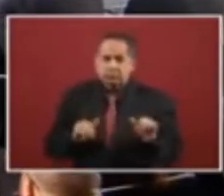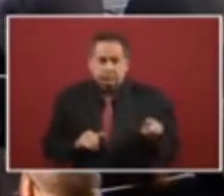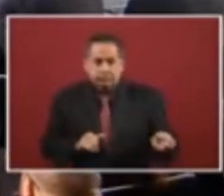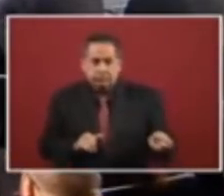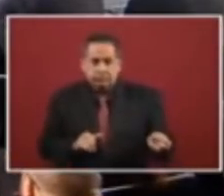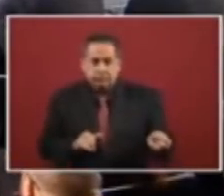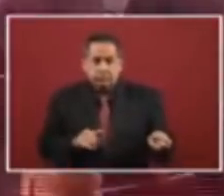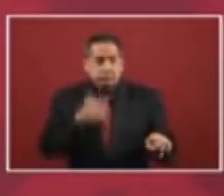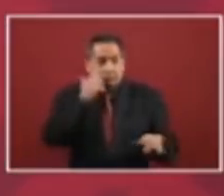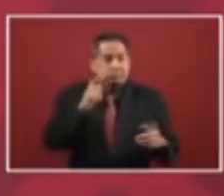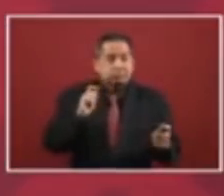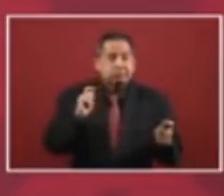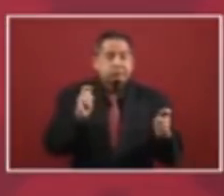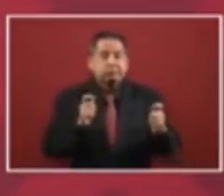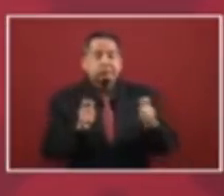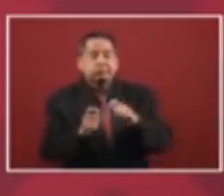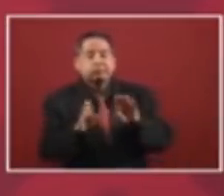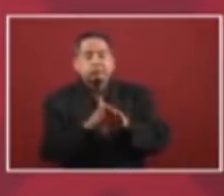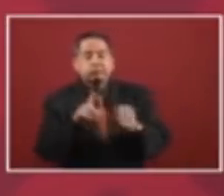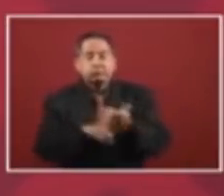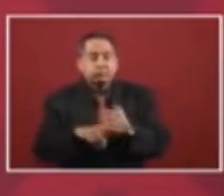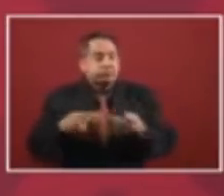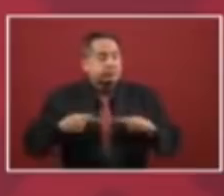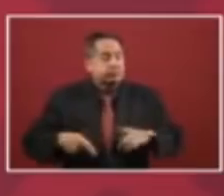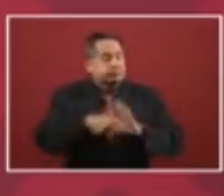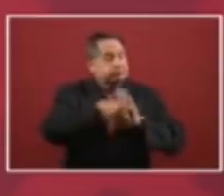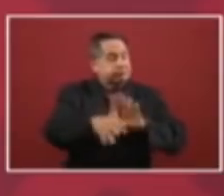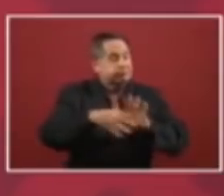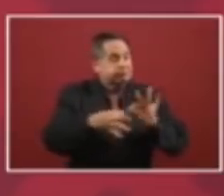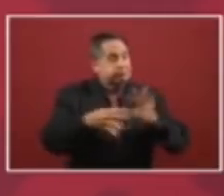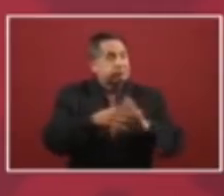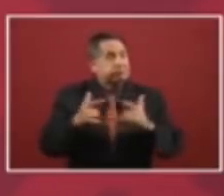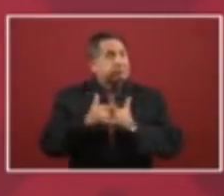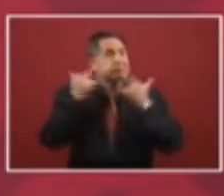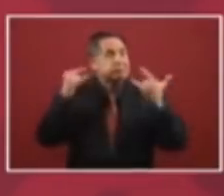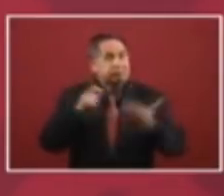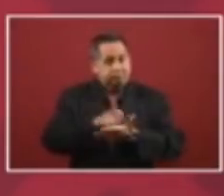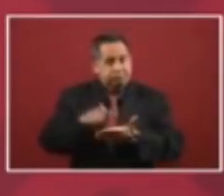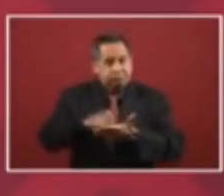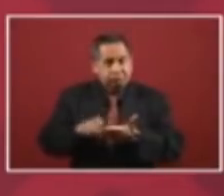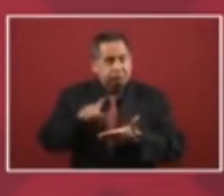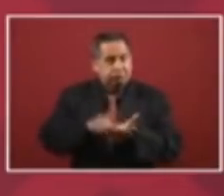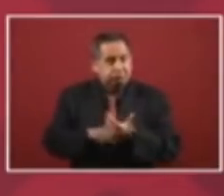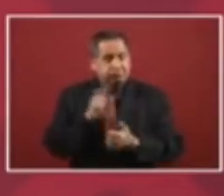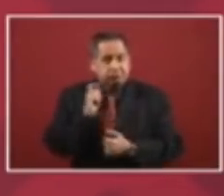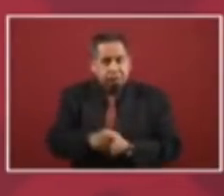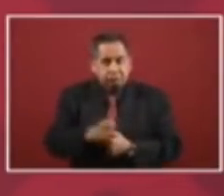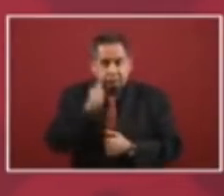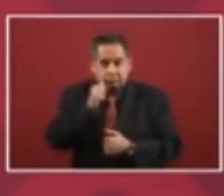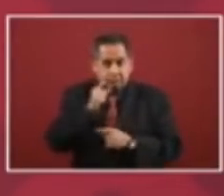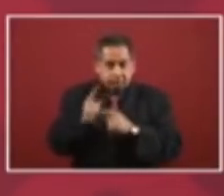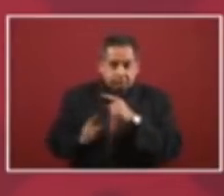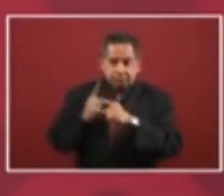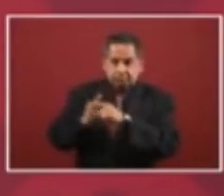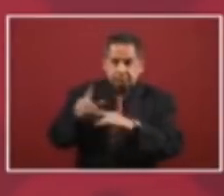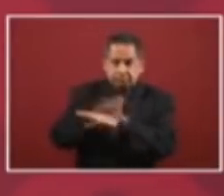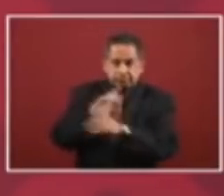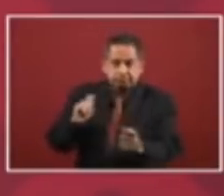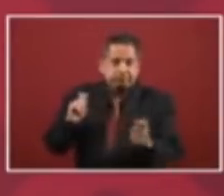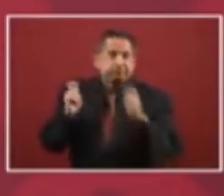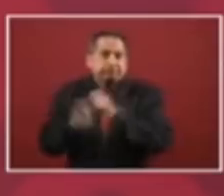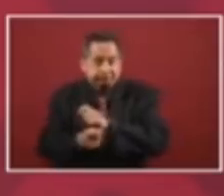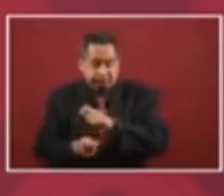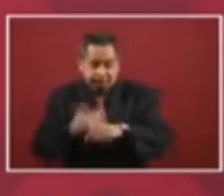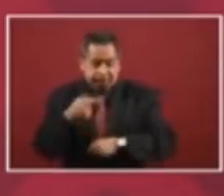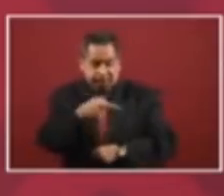buscando la transformación y todos los buenos periodistas de la historia siempre han apostado a las transformaciones.